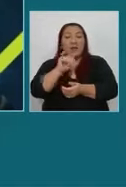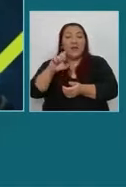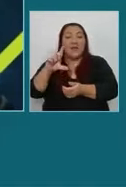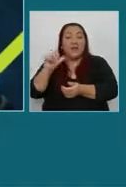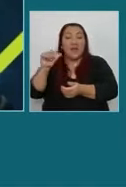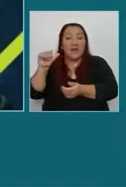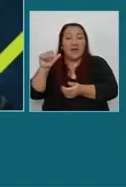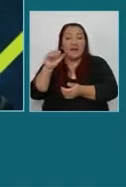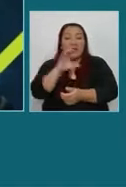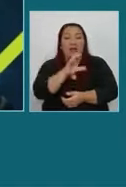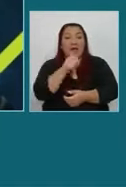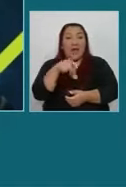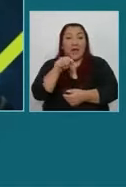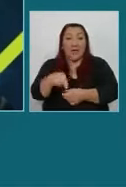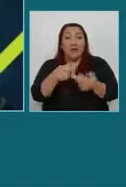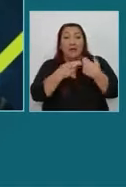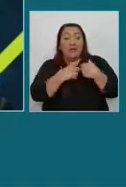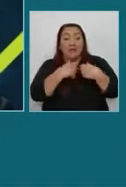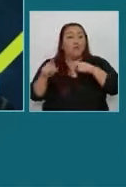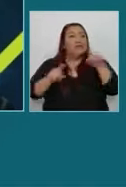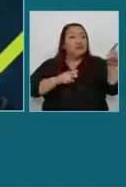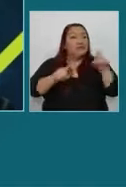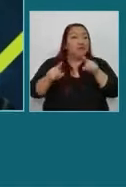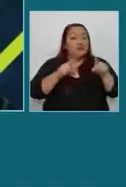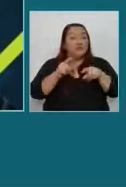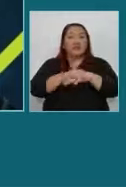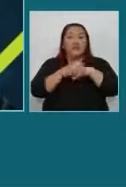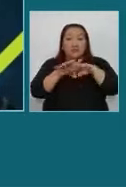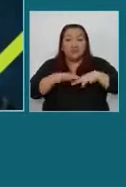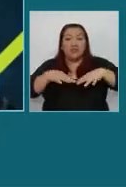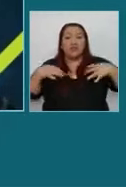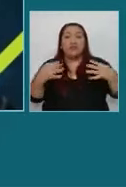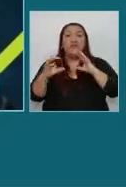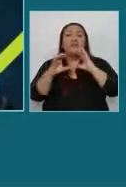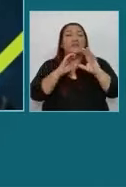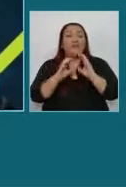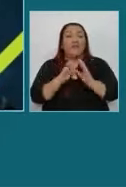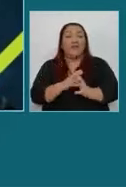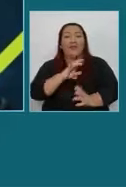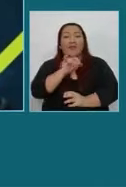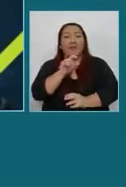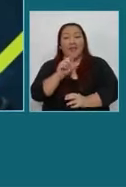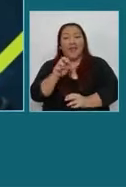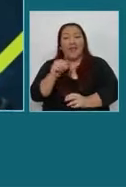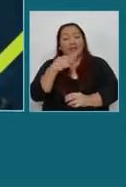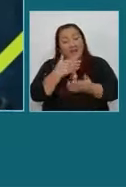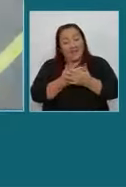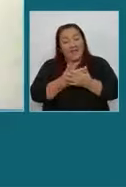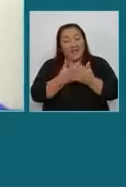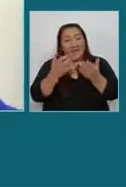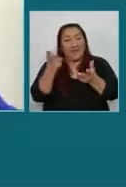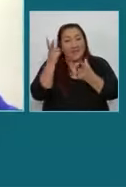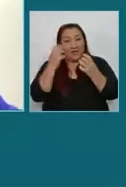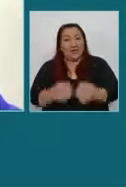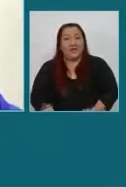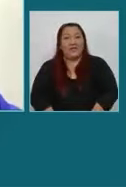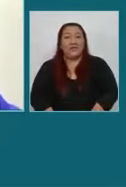PECAP, quien moderará el panel a continuación. Muy bien, Jenny, muchas gracias por tu presencia, te escuchamos.